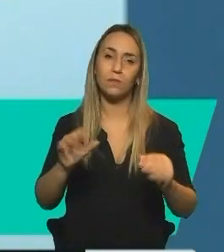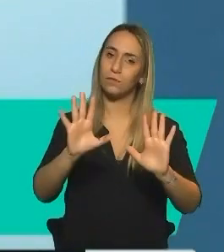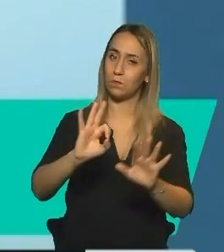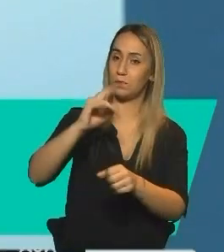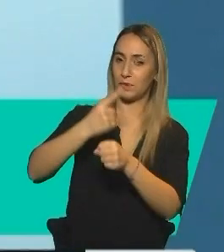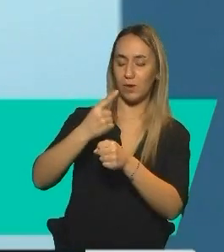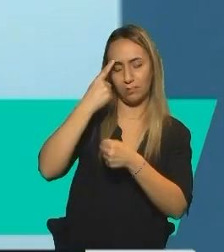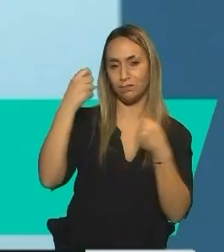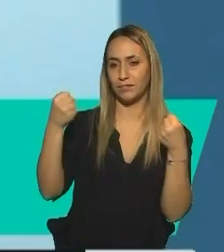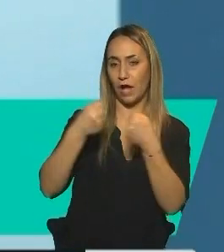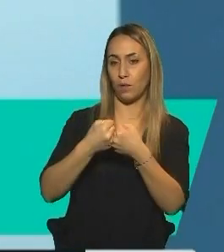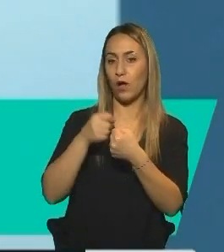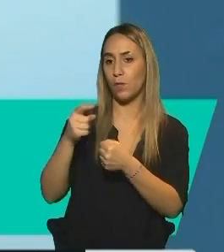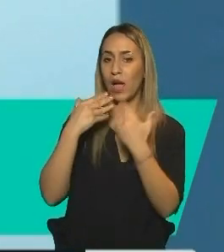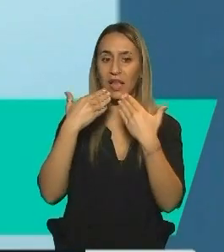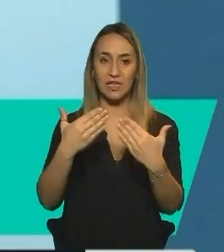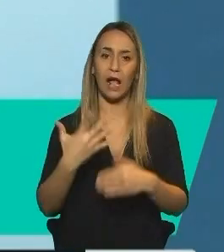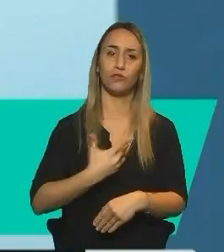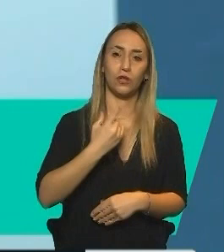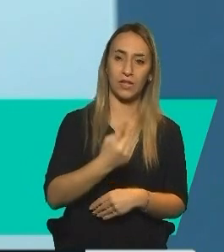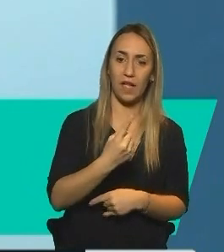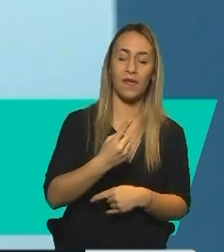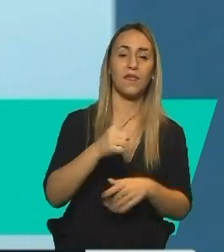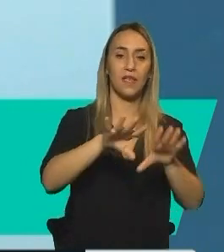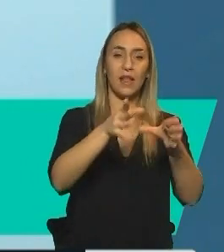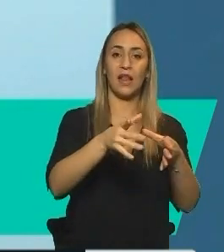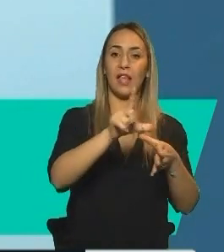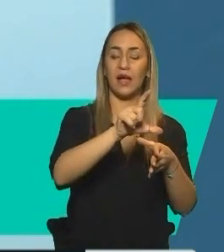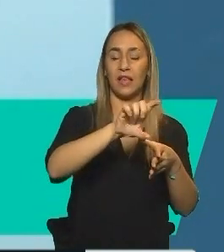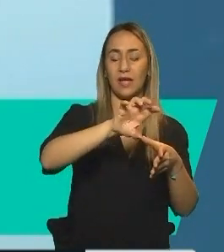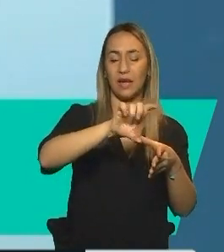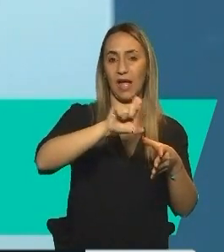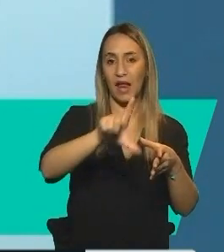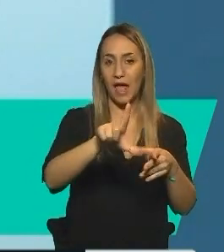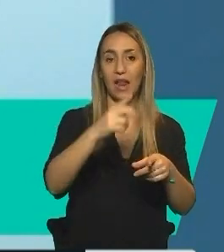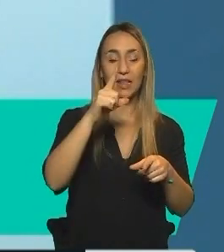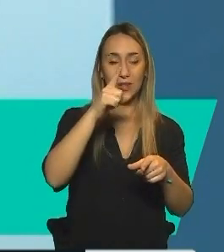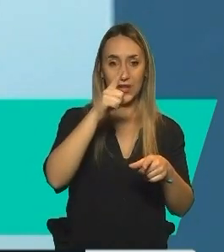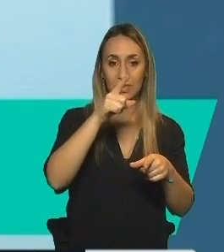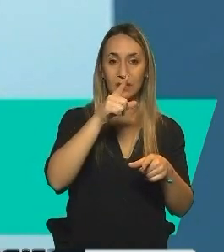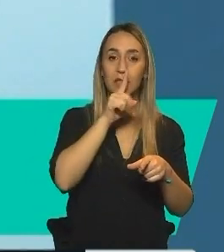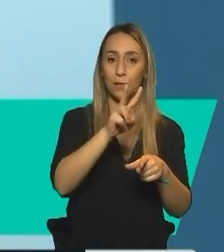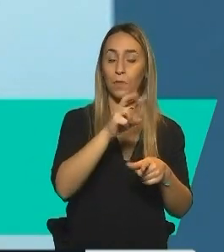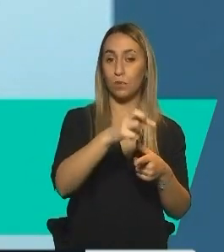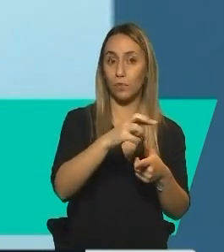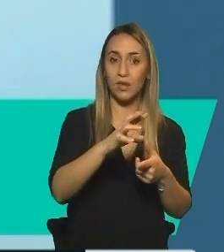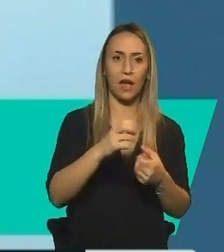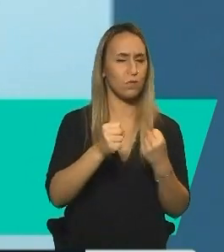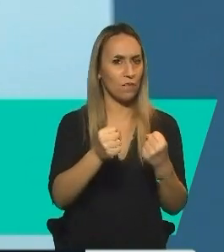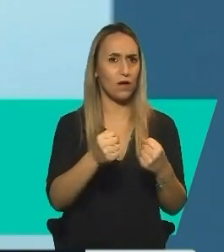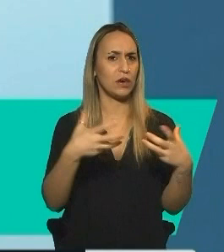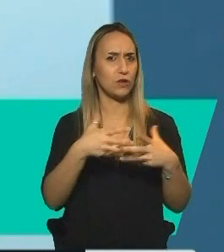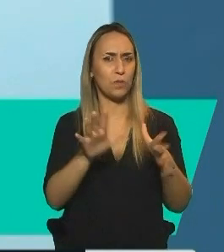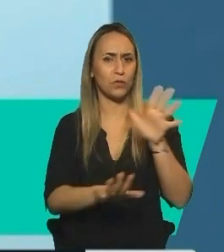a tu agradecimiento a las autoridades del canal que nos posibilitaron este esfuerzo muy grande de producción y al